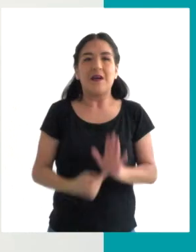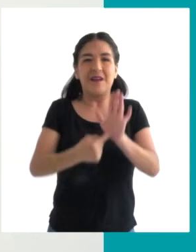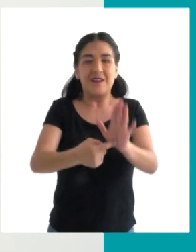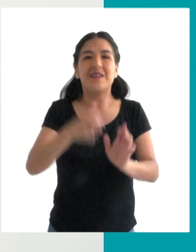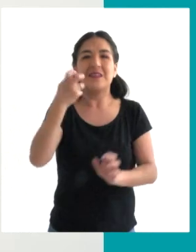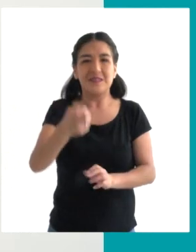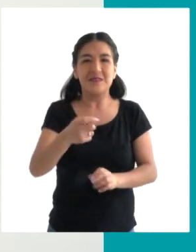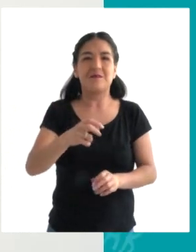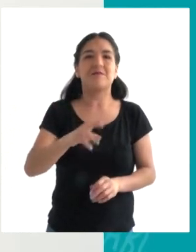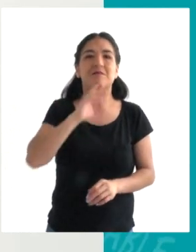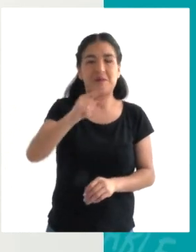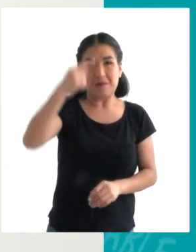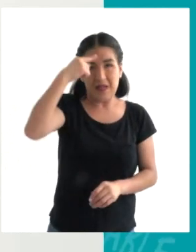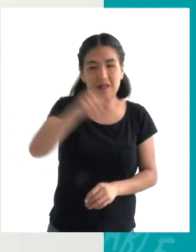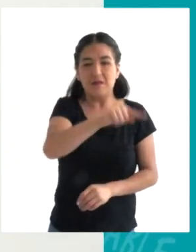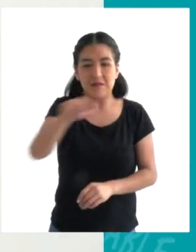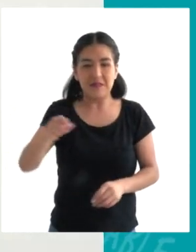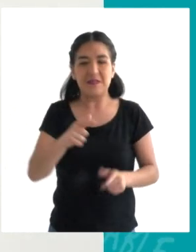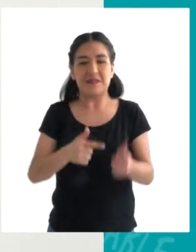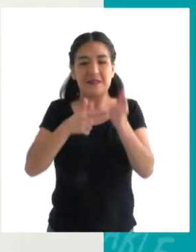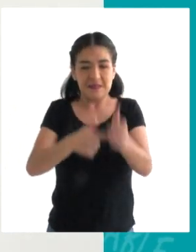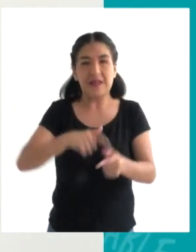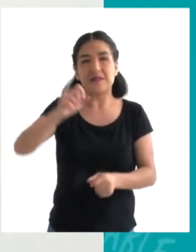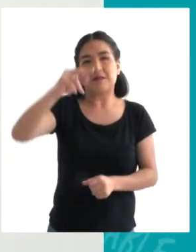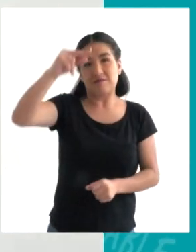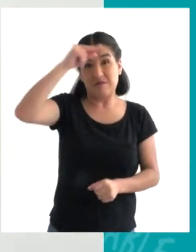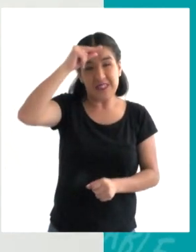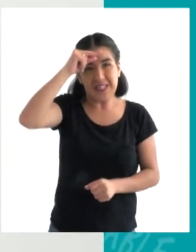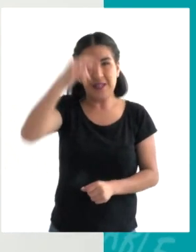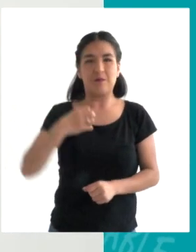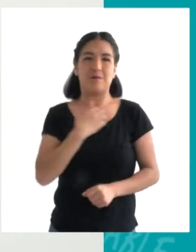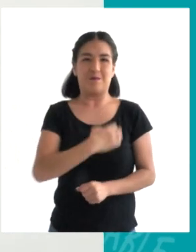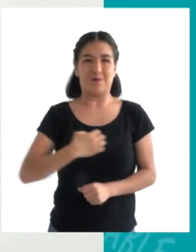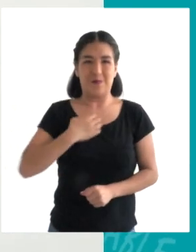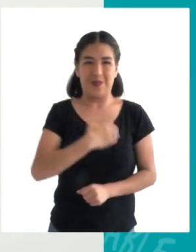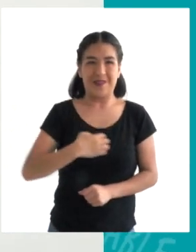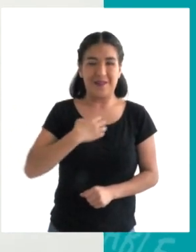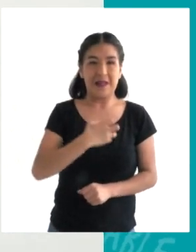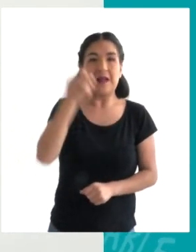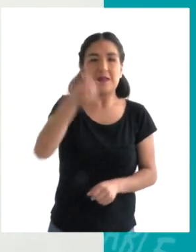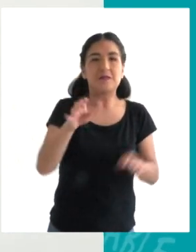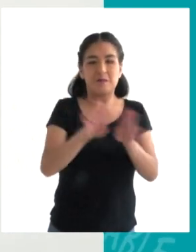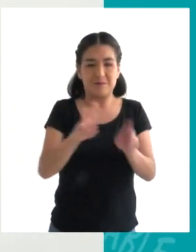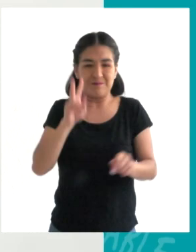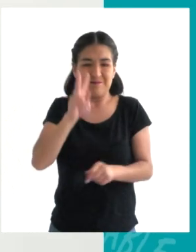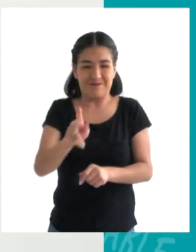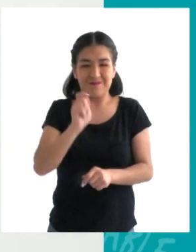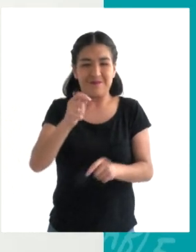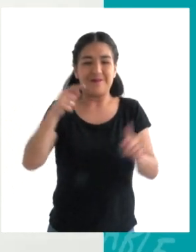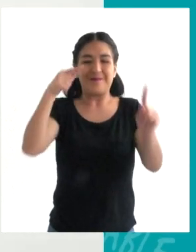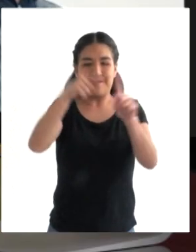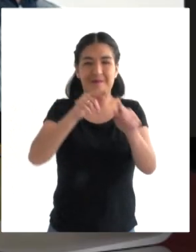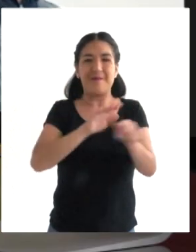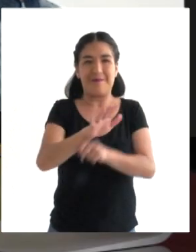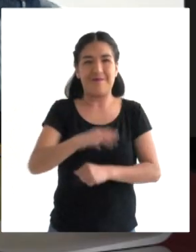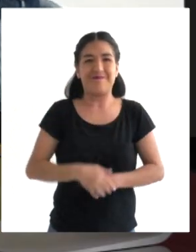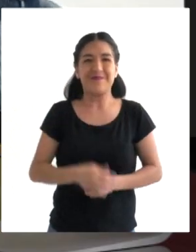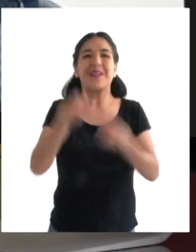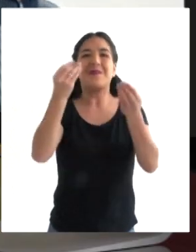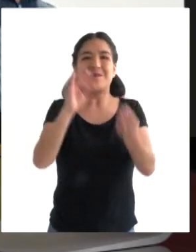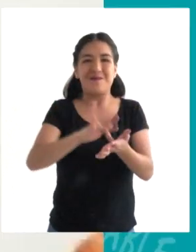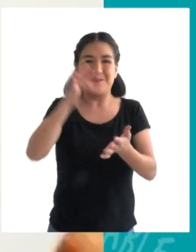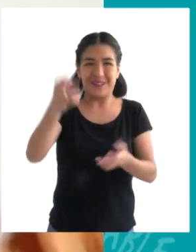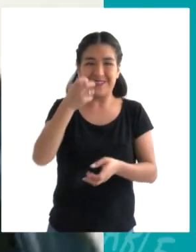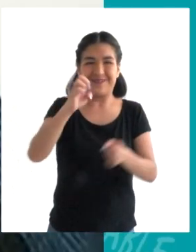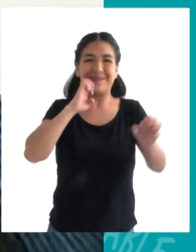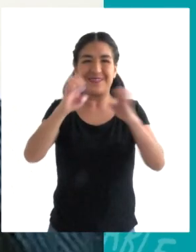sintiendo. Y eso también se le llama inteligencia emocional, que en otra cápsula seguramente te lo vamos a comentar. Muchas gracias por